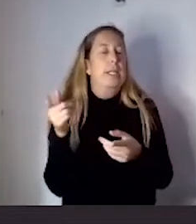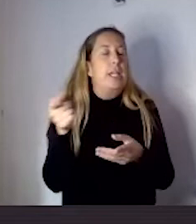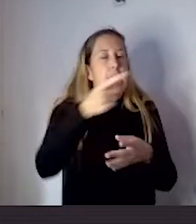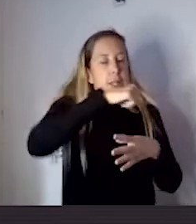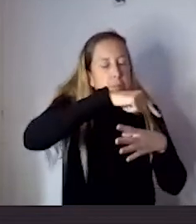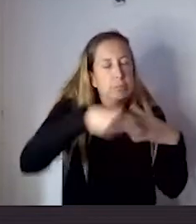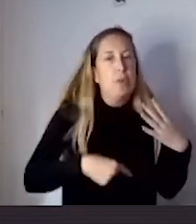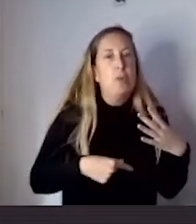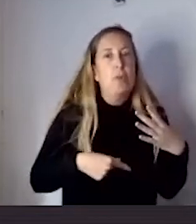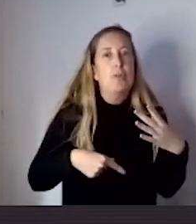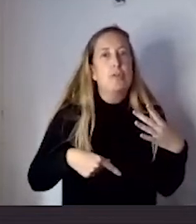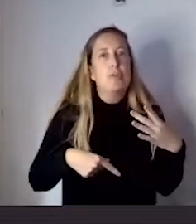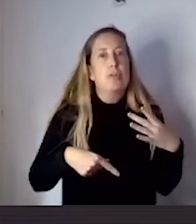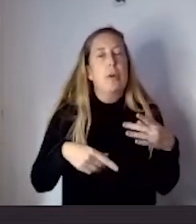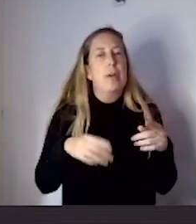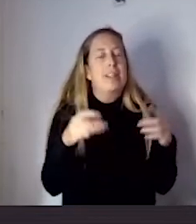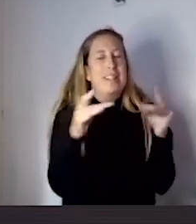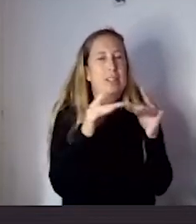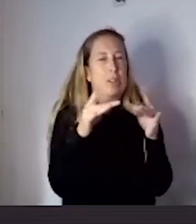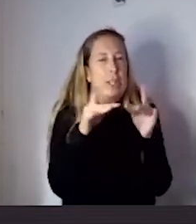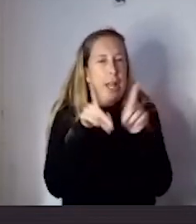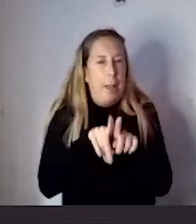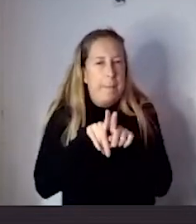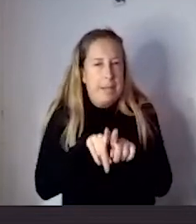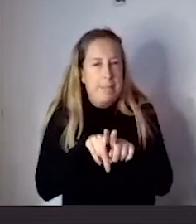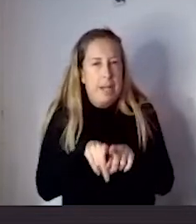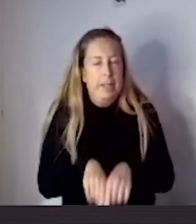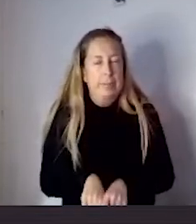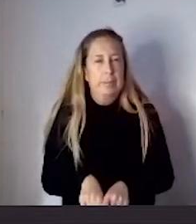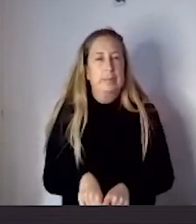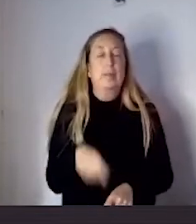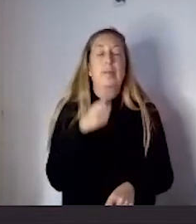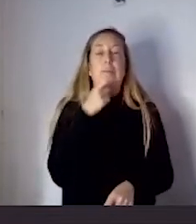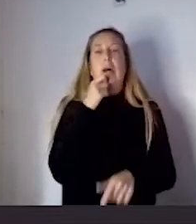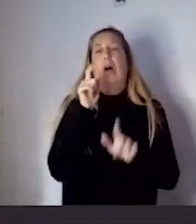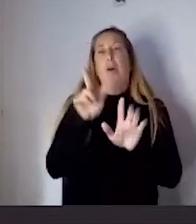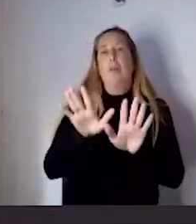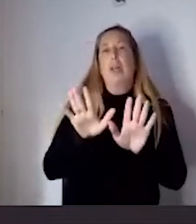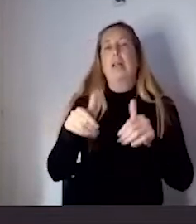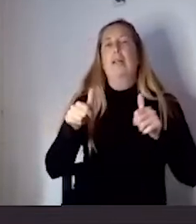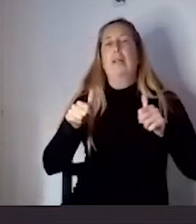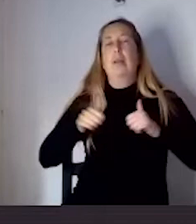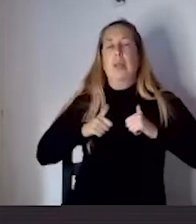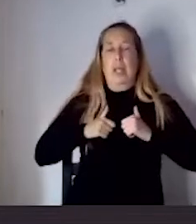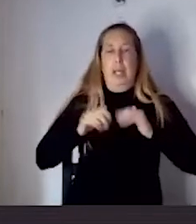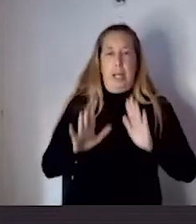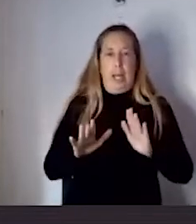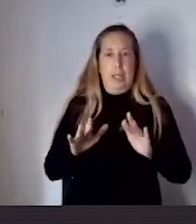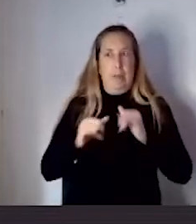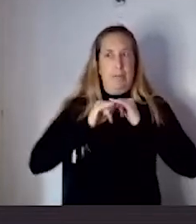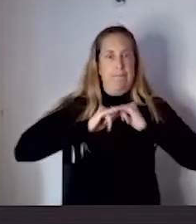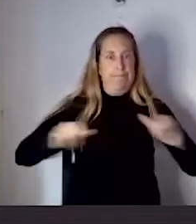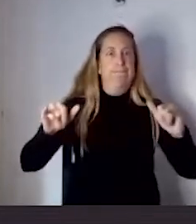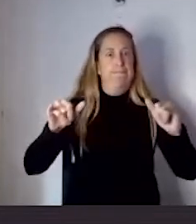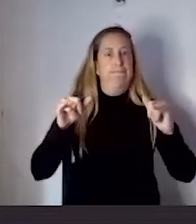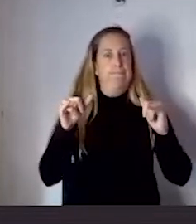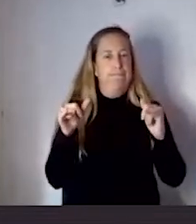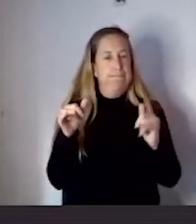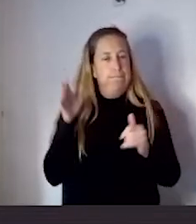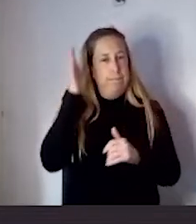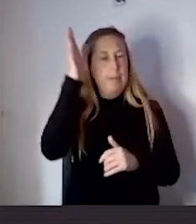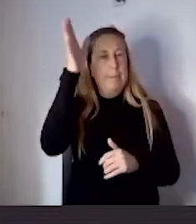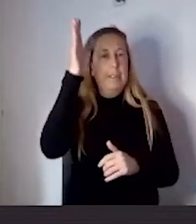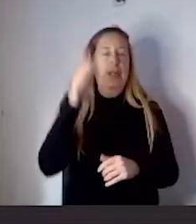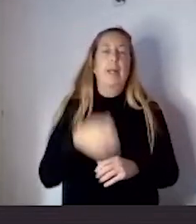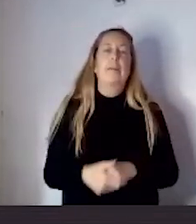block change ahora tomen un descansito porque sé que es mucha información es cosa muy diferente y